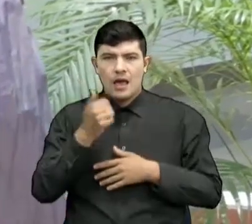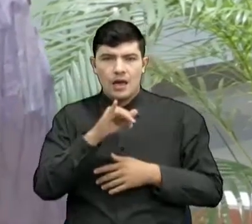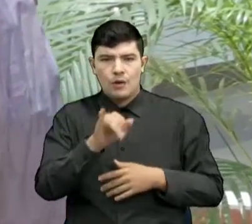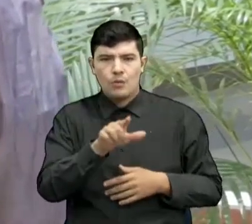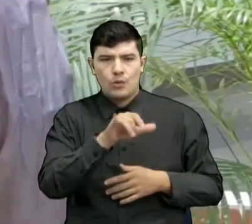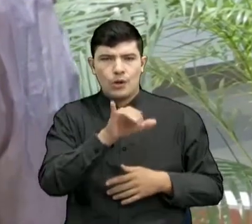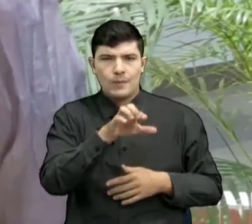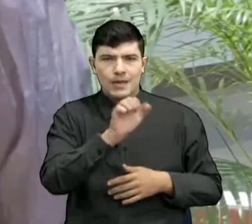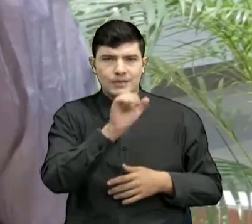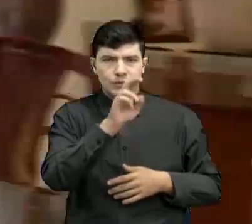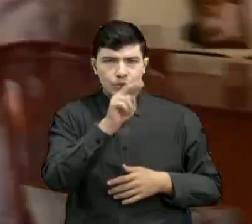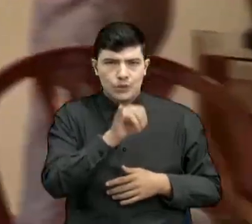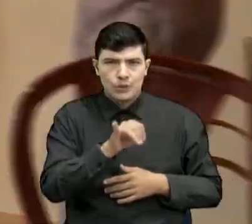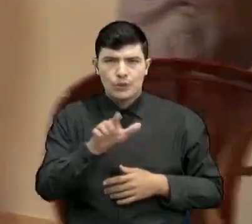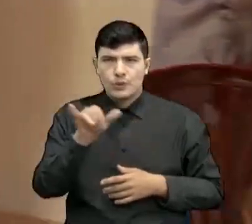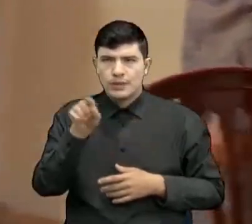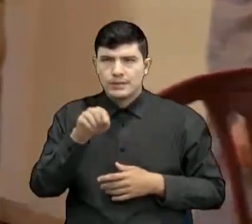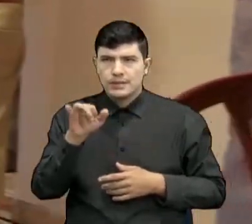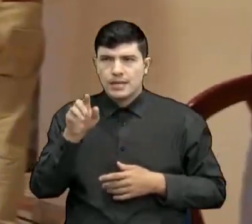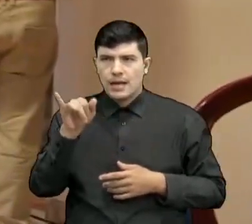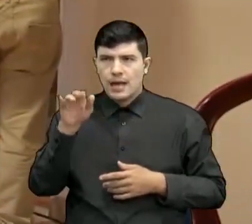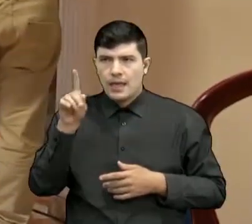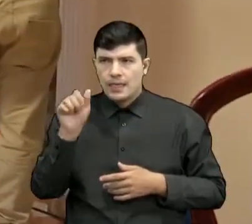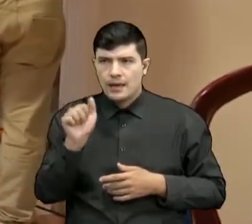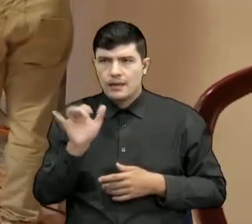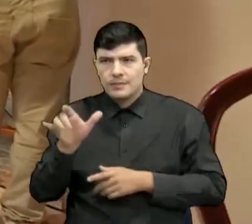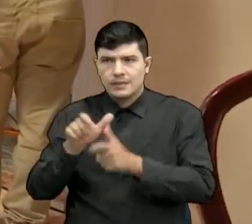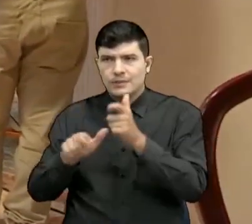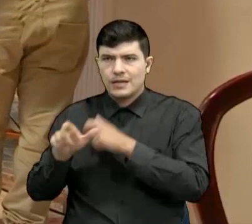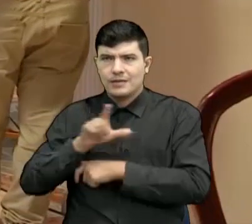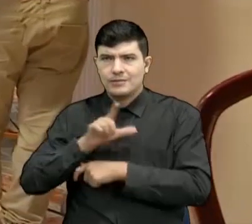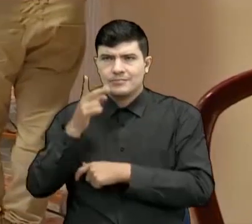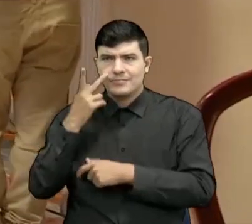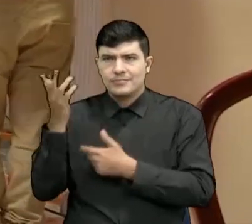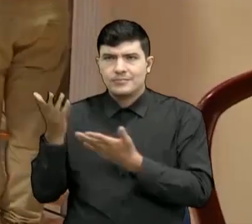julio pachón a luz estrada con protagonistas